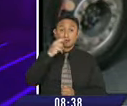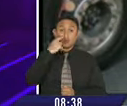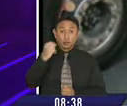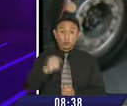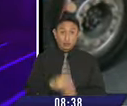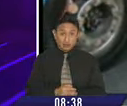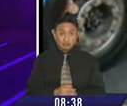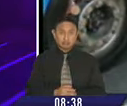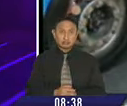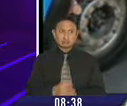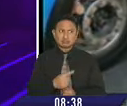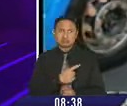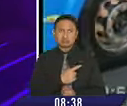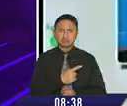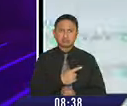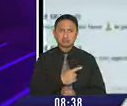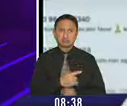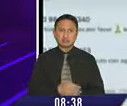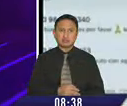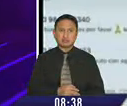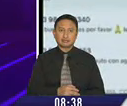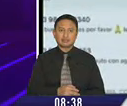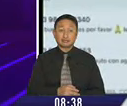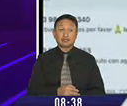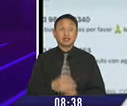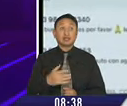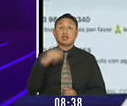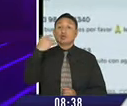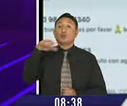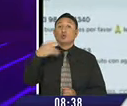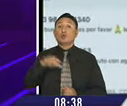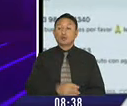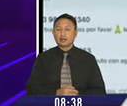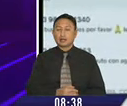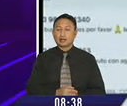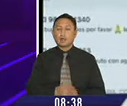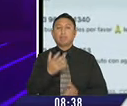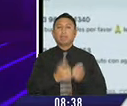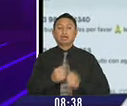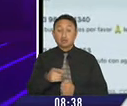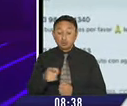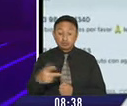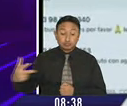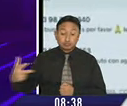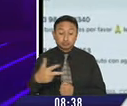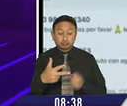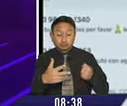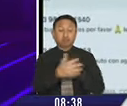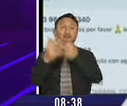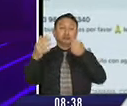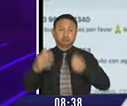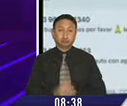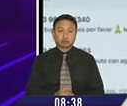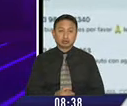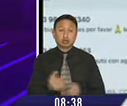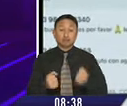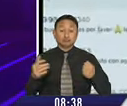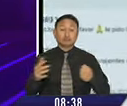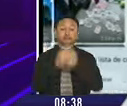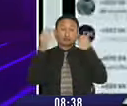increíble. Increíble. Y luego, porque, ¡ups! Ha habido moto enfrente. ¡Ups! Me fui contra el